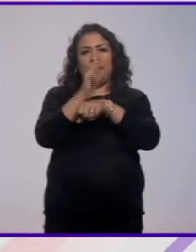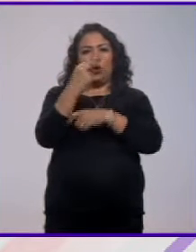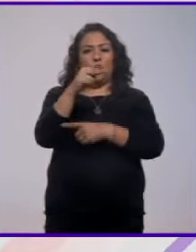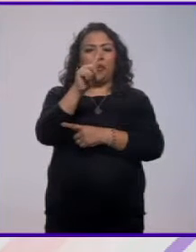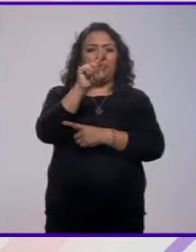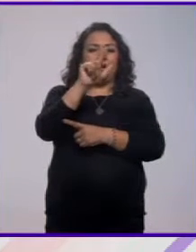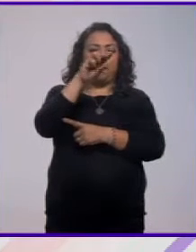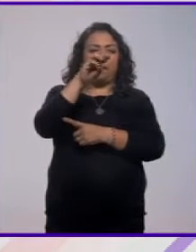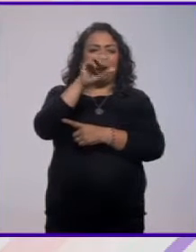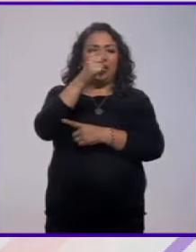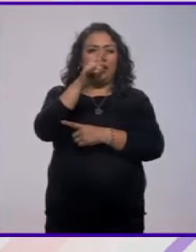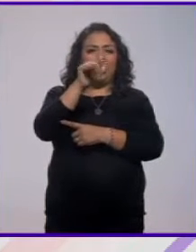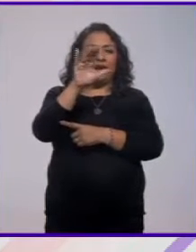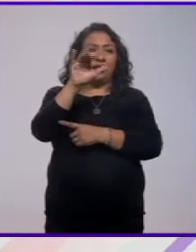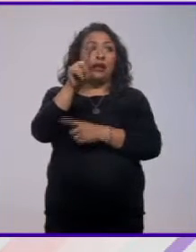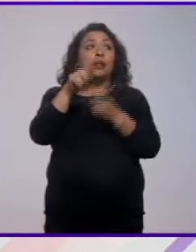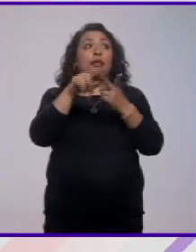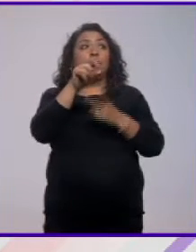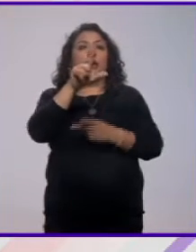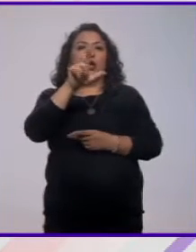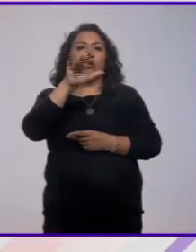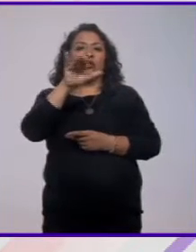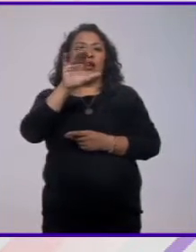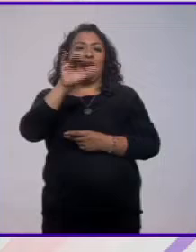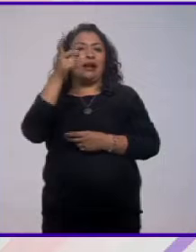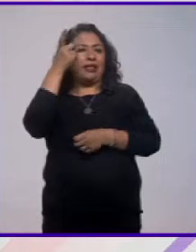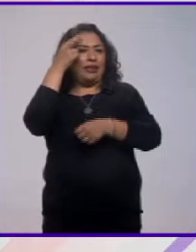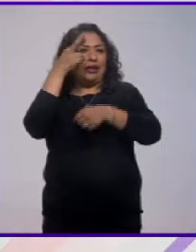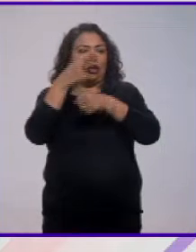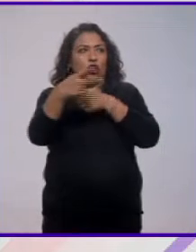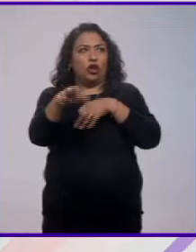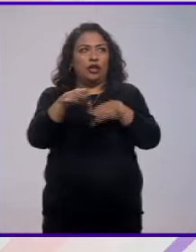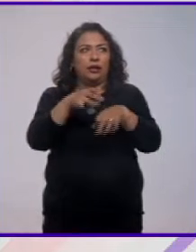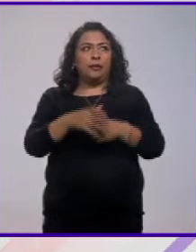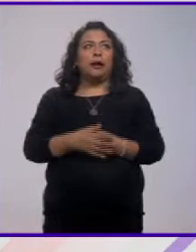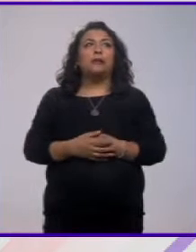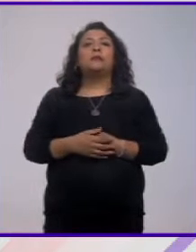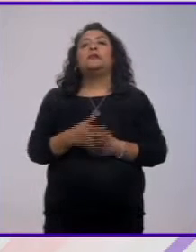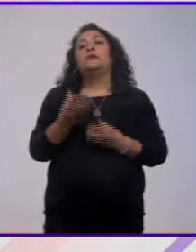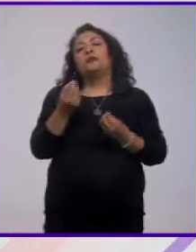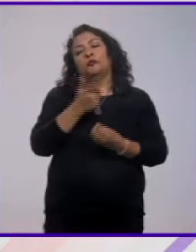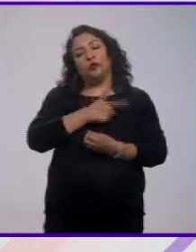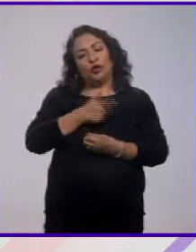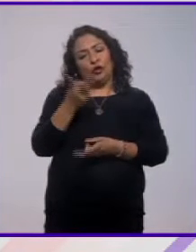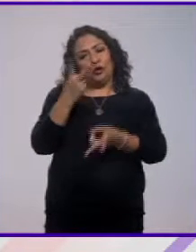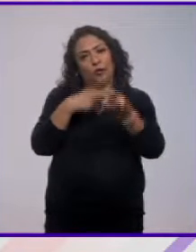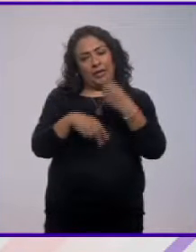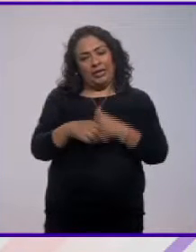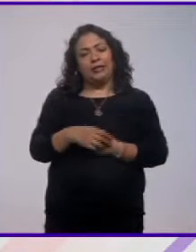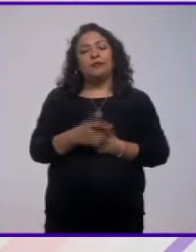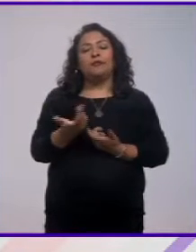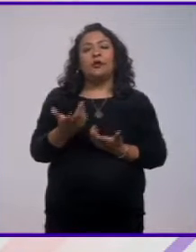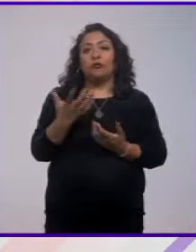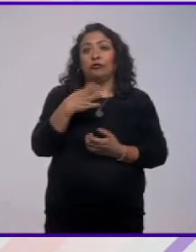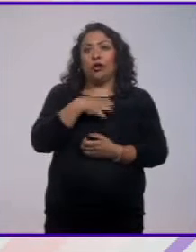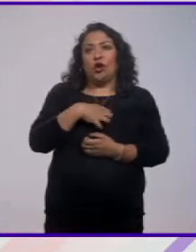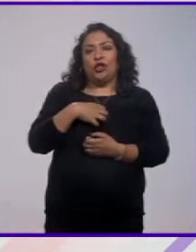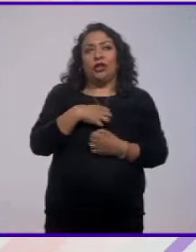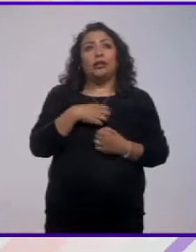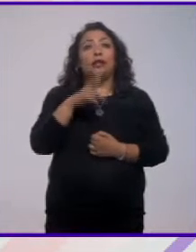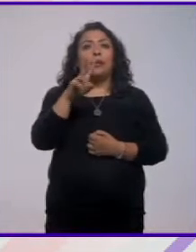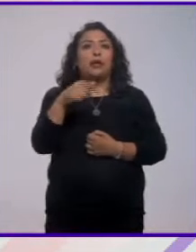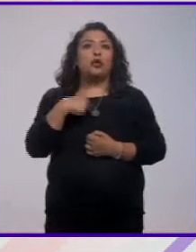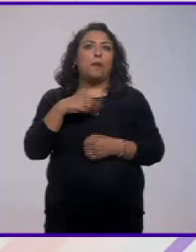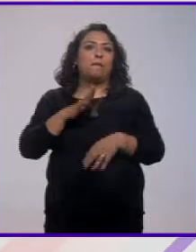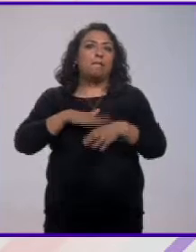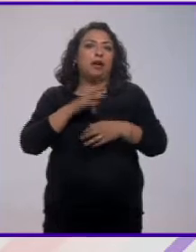y la Catarina. Y también está con nosotros Lucía Carreras, ¿cómo estás? La directora de este trabajo. Mucho gusto estar aquí, Julio. Contenta. Pues a mí me da